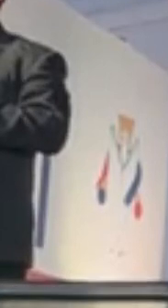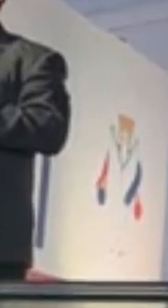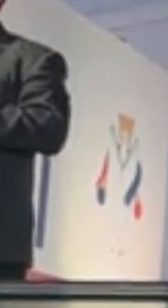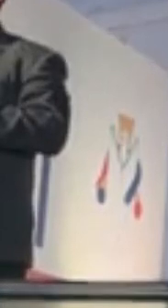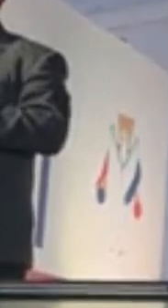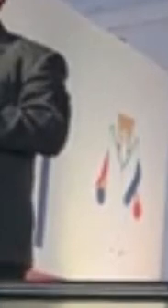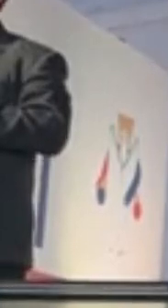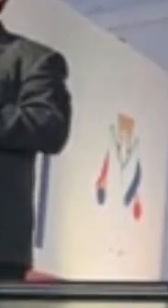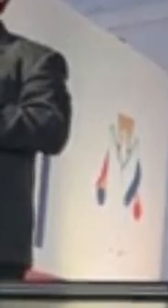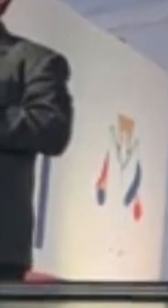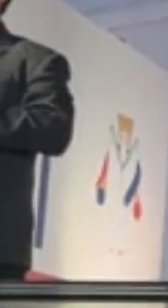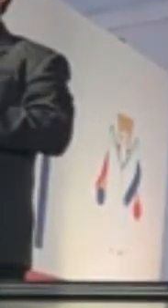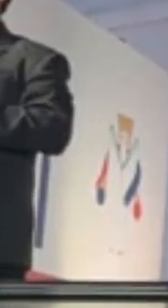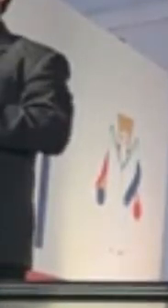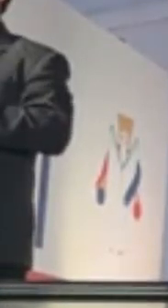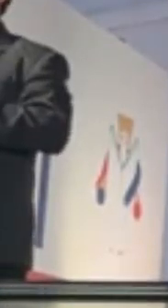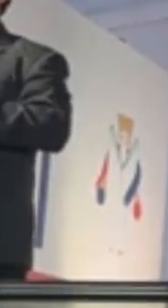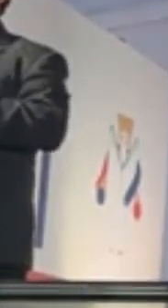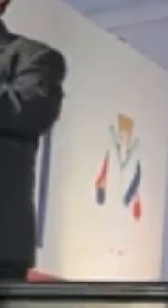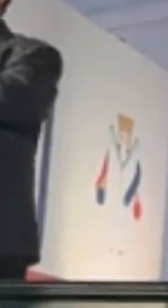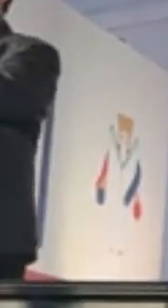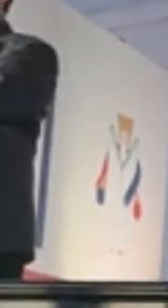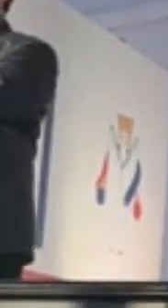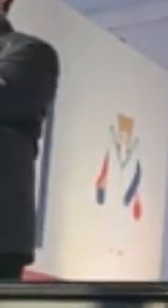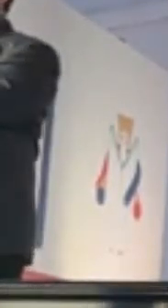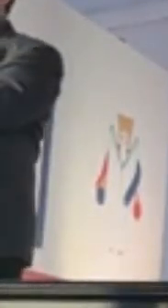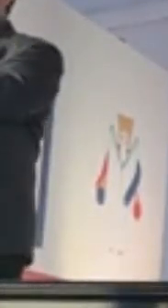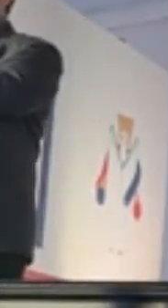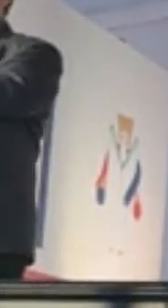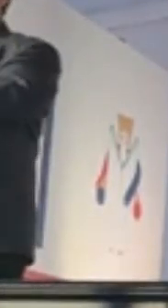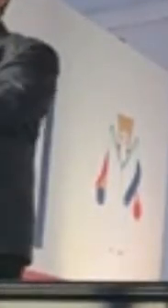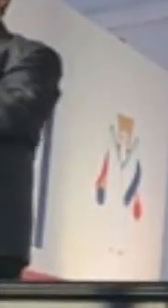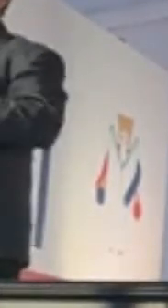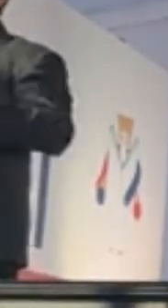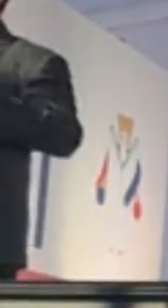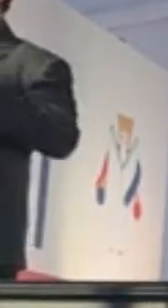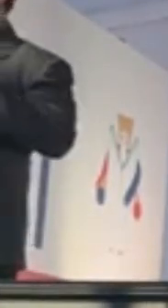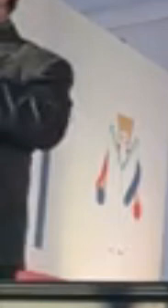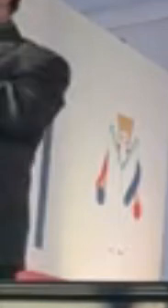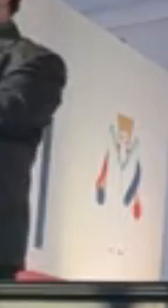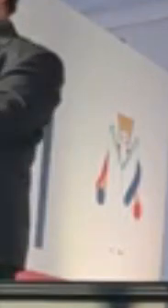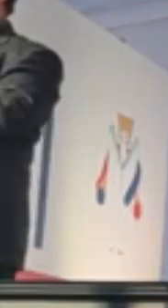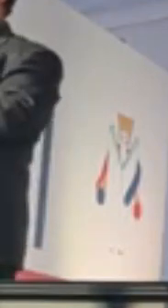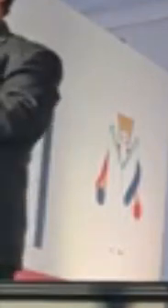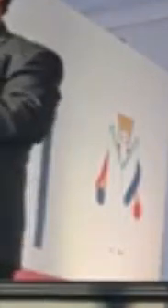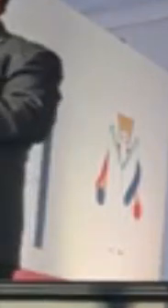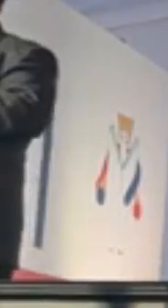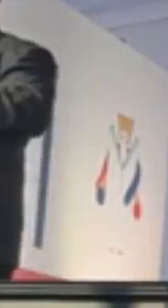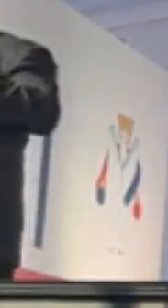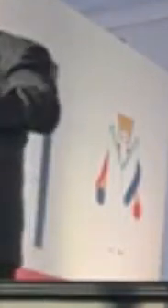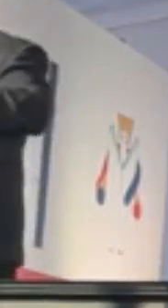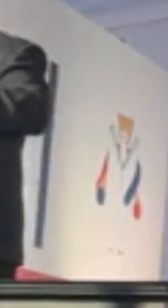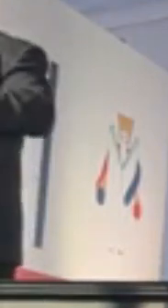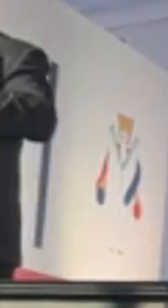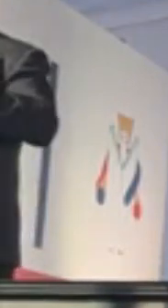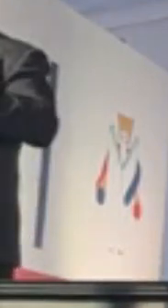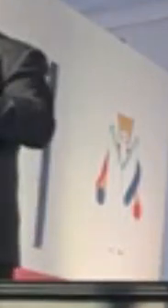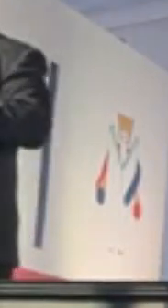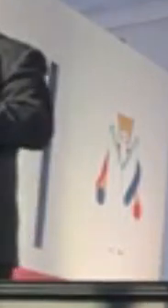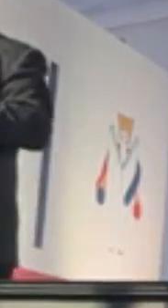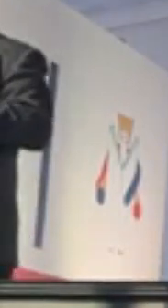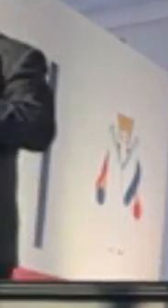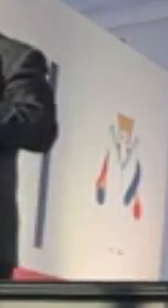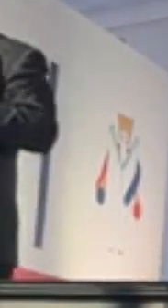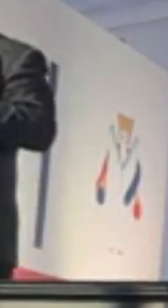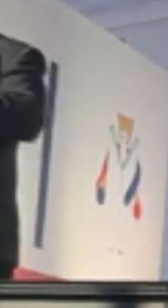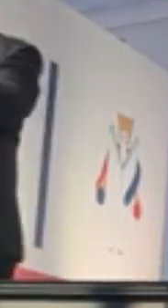la hidrosfera, ¿no? Y que pueden venir acá, pero también esa gente necesita de personas cómplices acá,